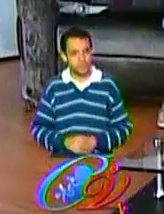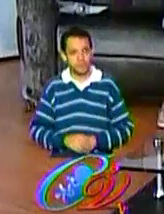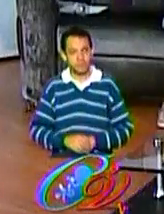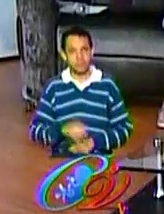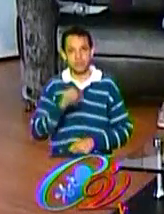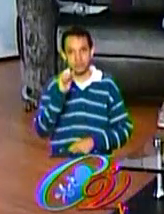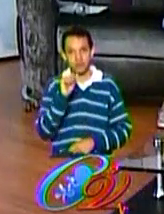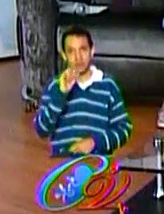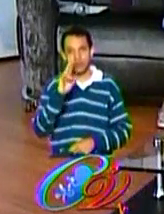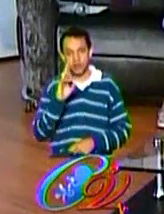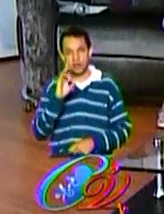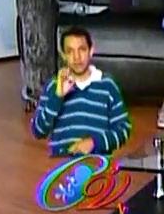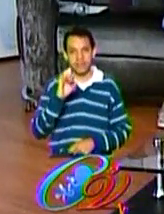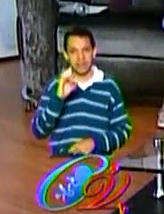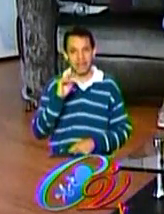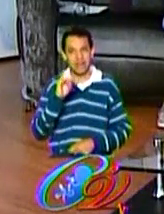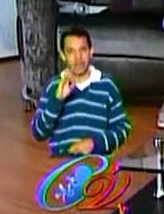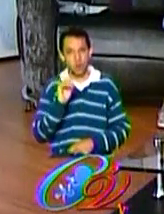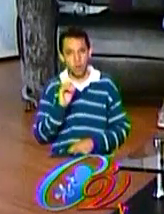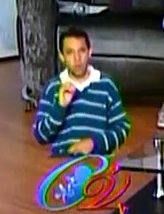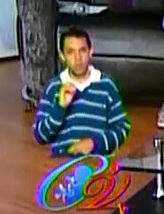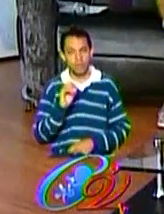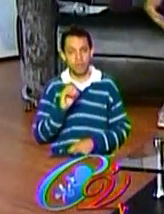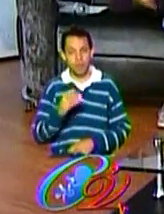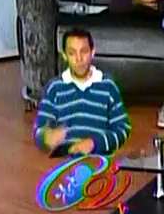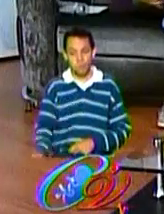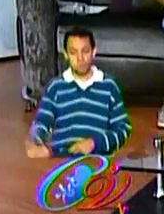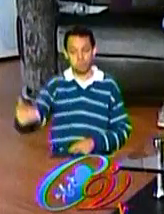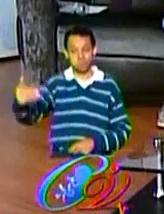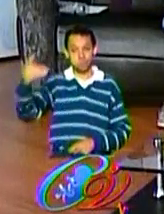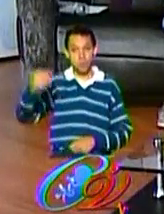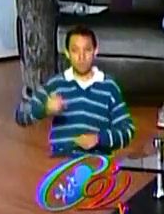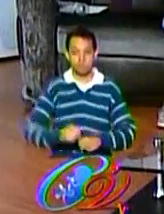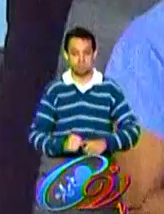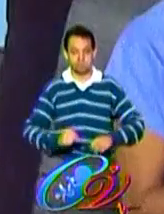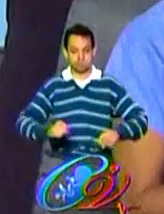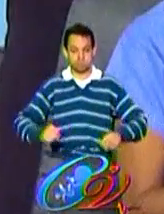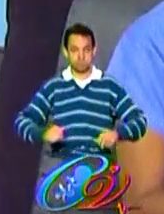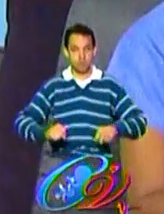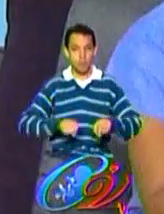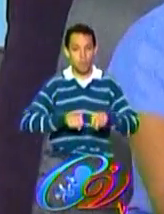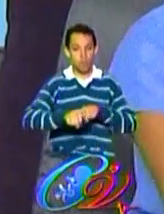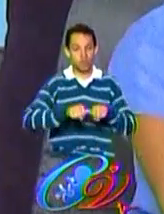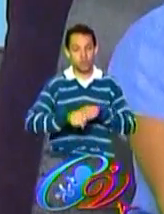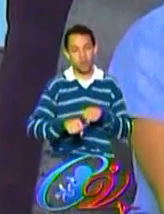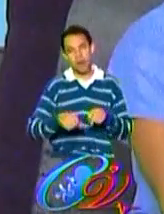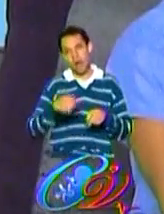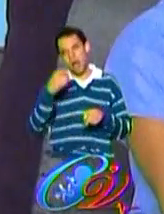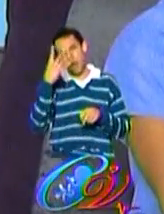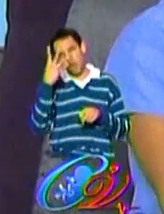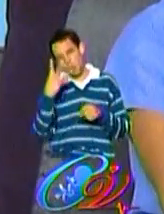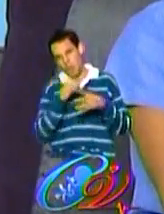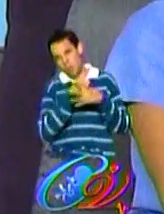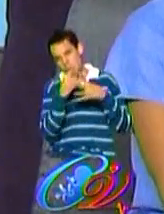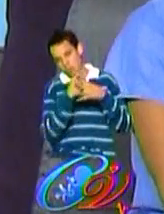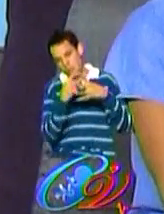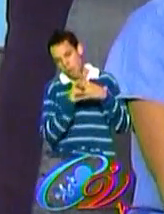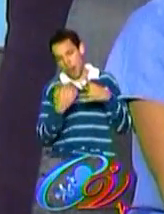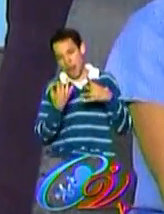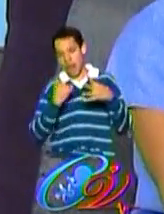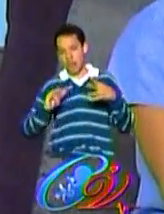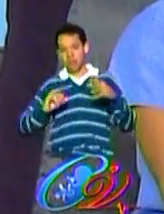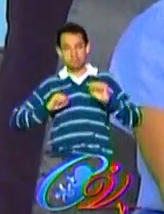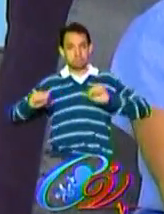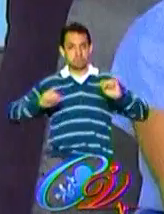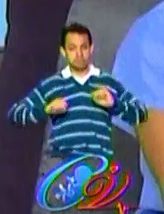arsénico? Básicamente el arsénico es para que crezca más, para que sea más gordita y para que en 4 o 5 semanas ya esté lista.